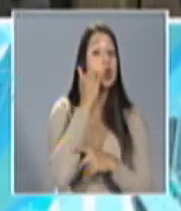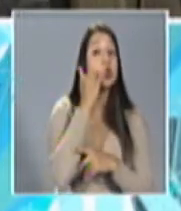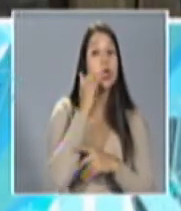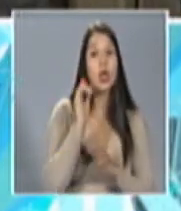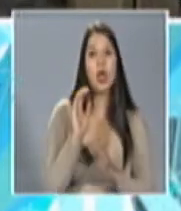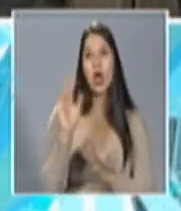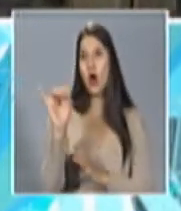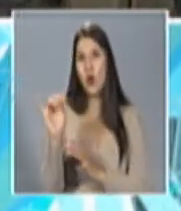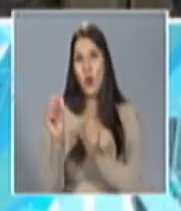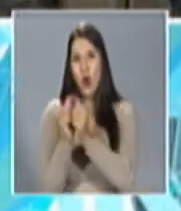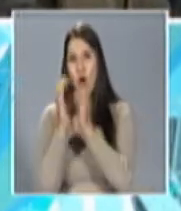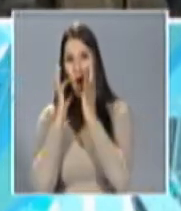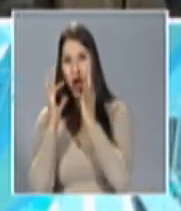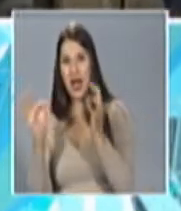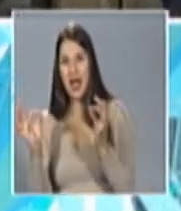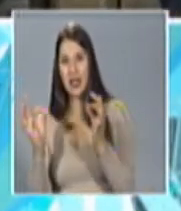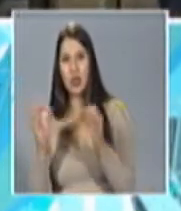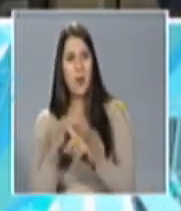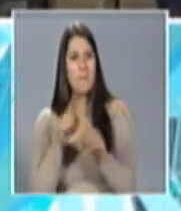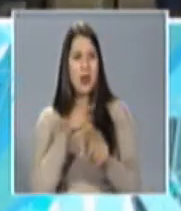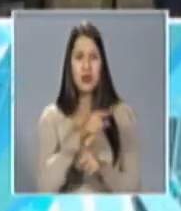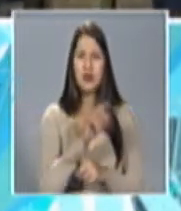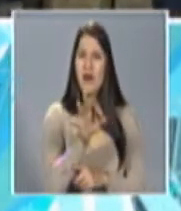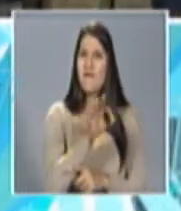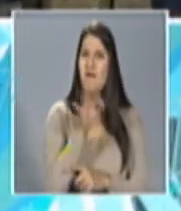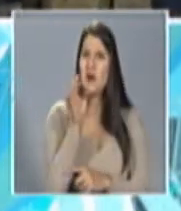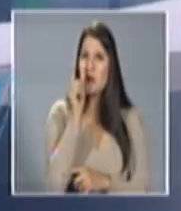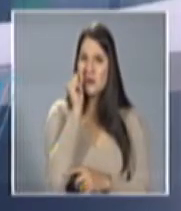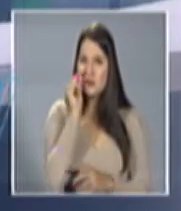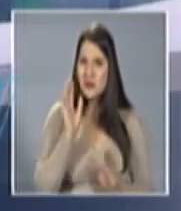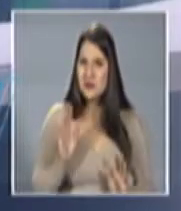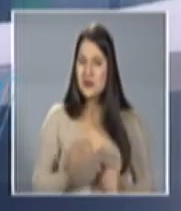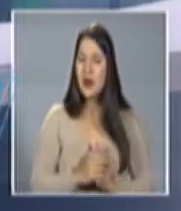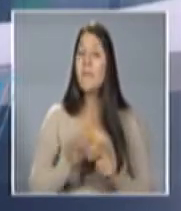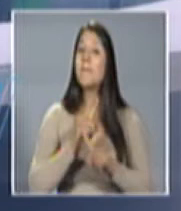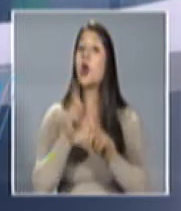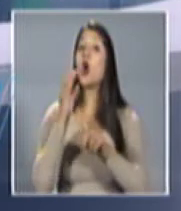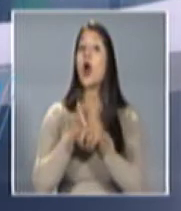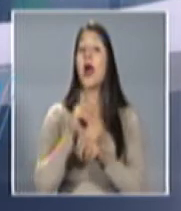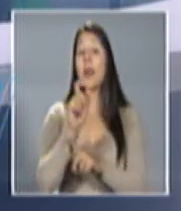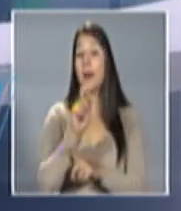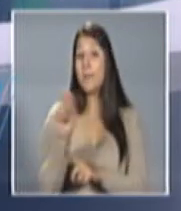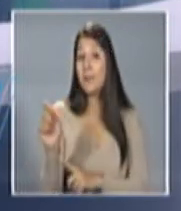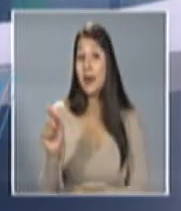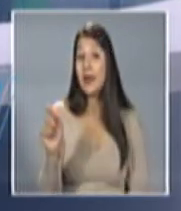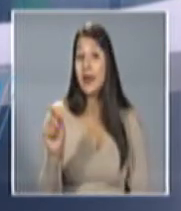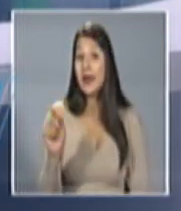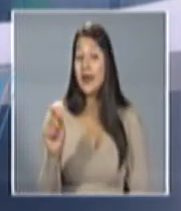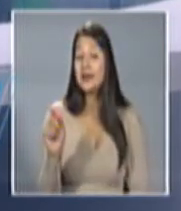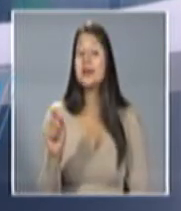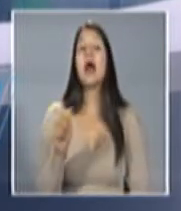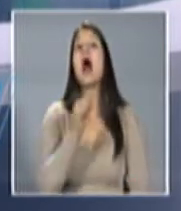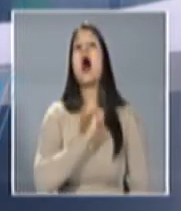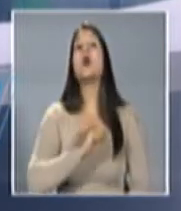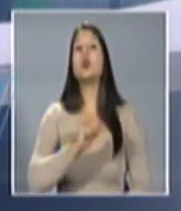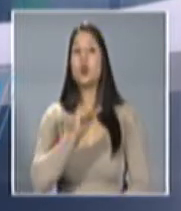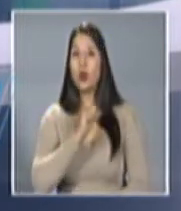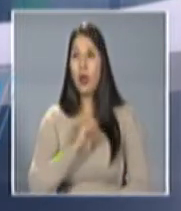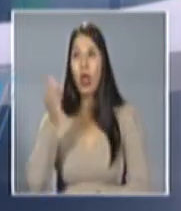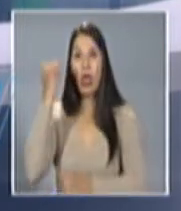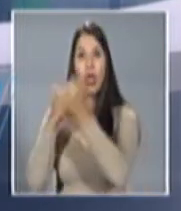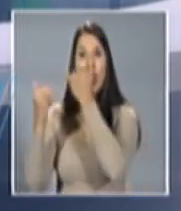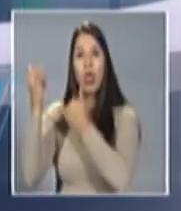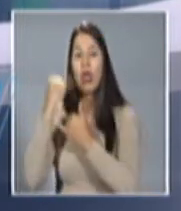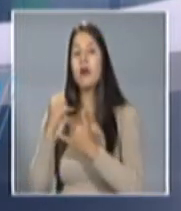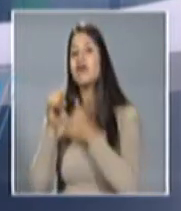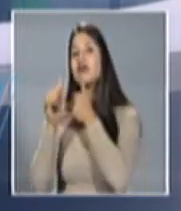del gato pero esa es una forma, digamos, curiosa de ingreso. Pero cada mes, por ejemplo, están dando los datos de las autoridades, se decomisan 300